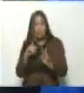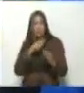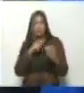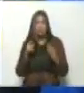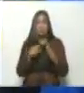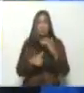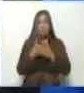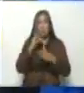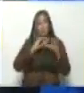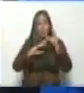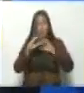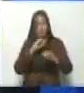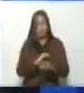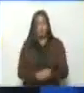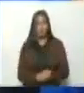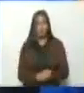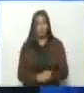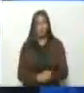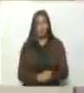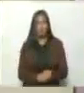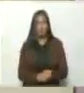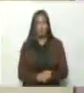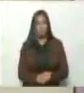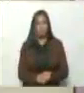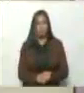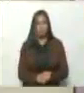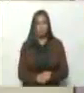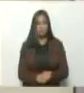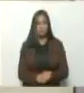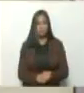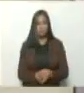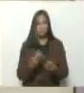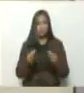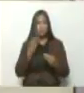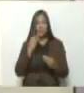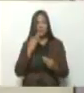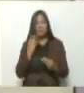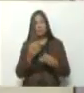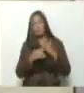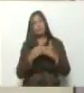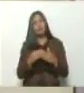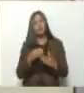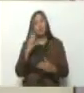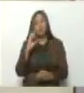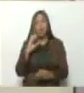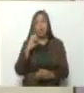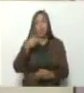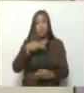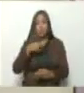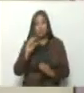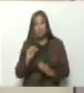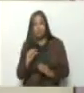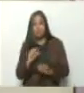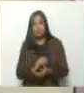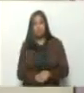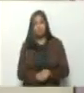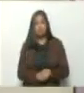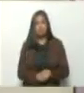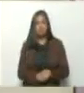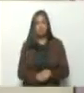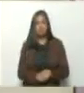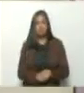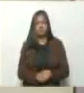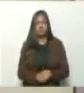tener mayor comunicación. Hay muchísimas experiencias, así, ahí lo hacen así. En cochecito, no